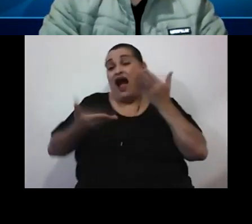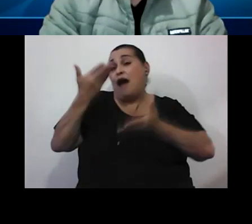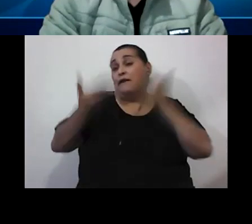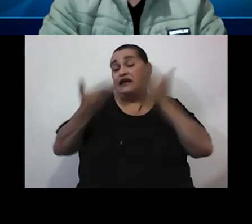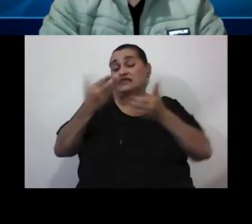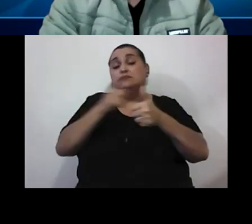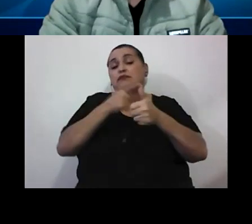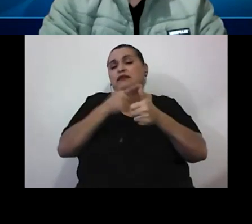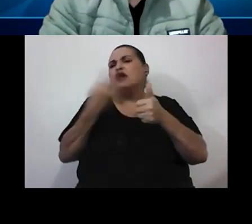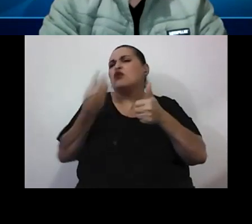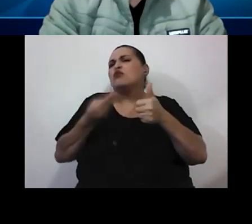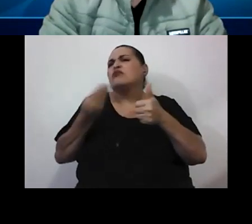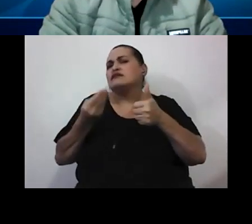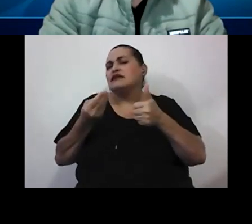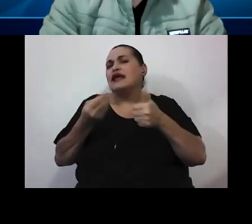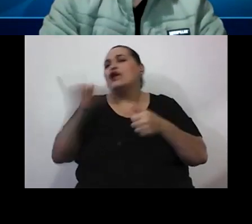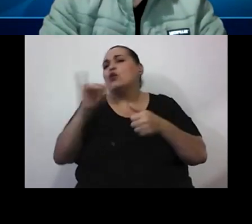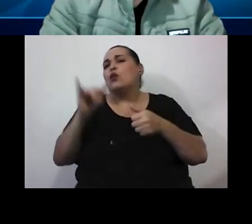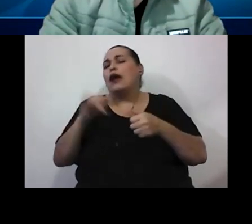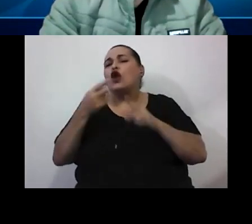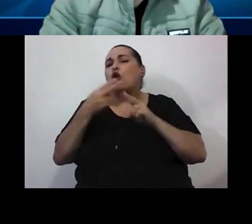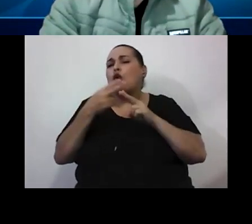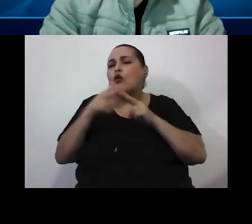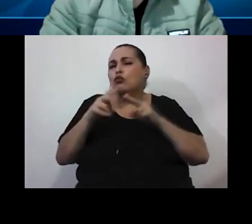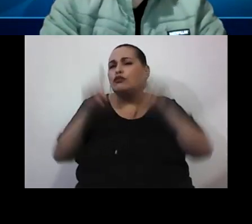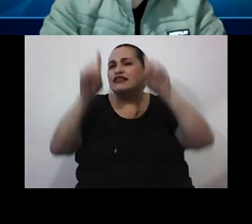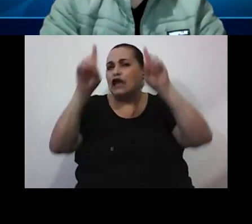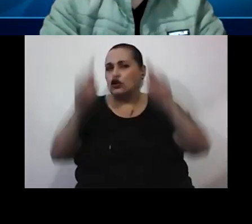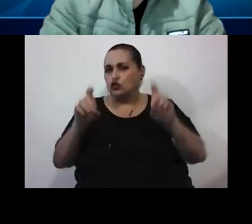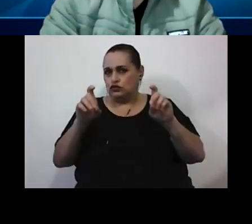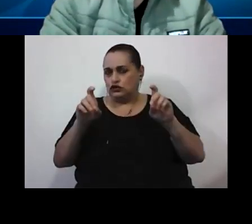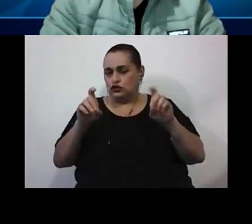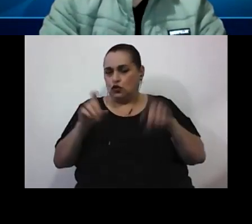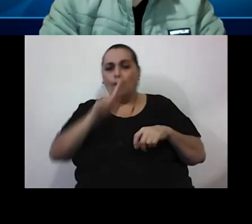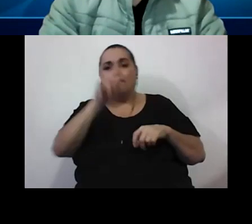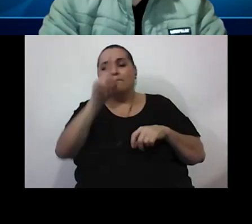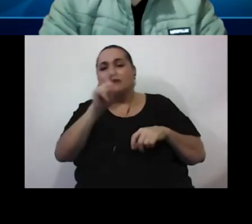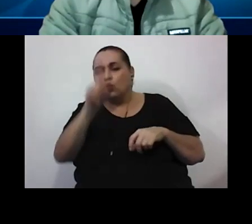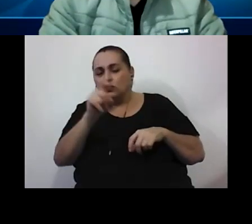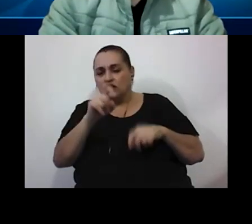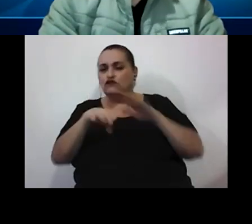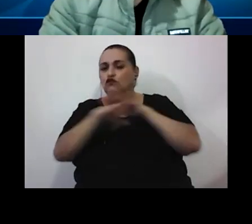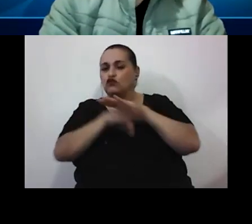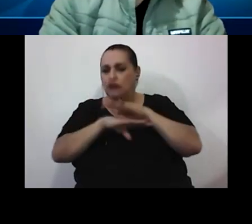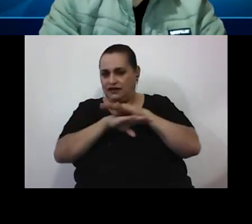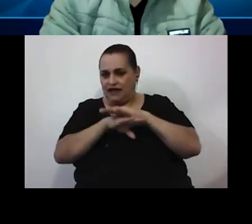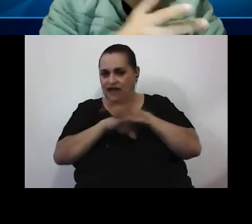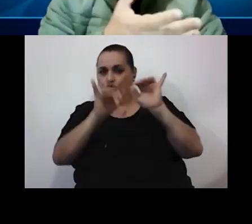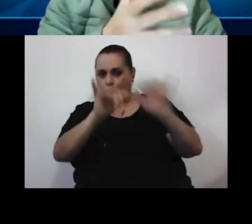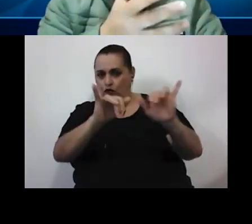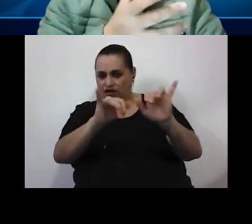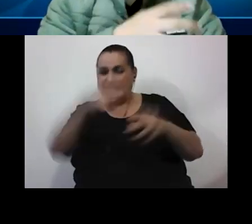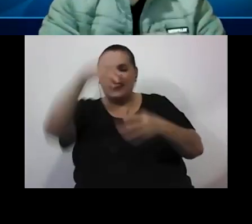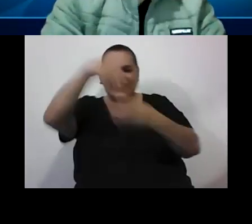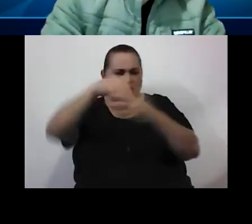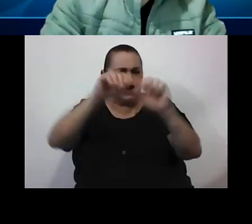como un pequeño diagnóstico con algunas preguntas fundamentales, como estas, ahí en el aula. ¿Cómo es el tema